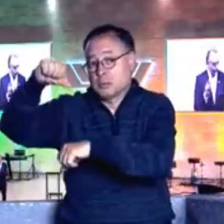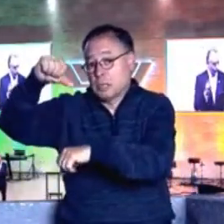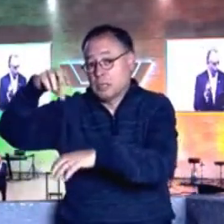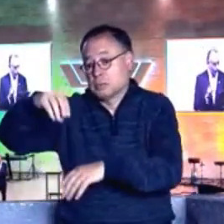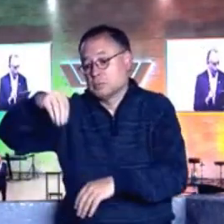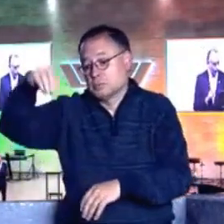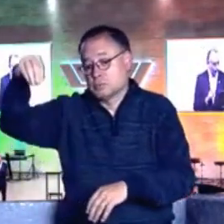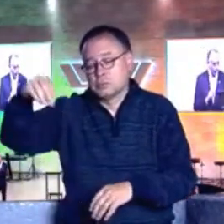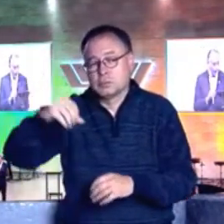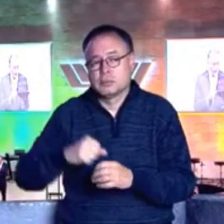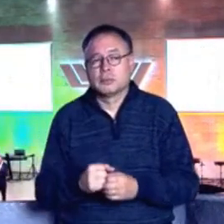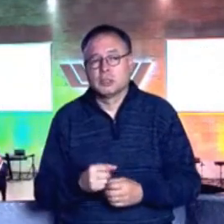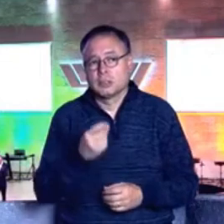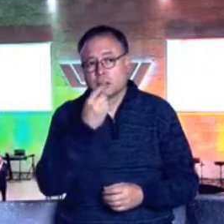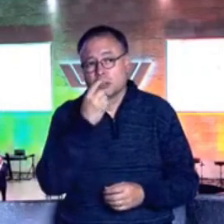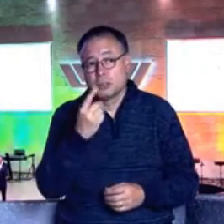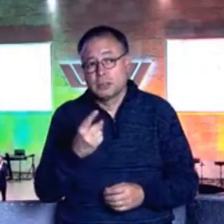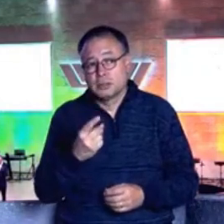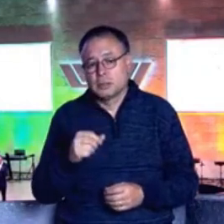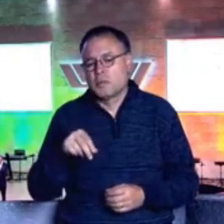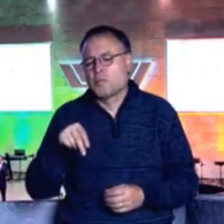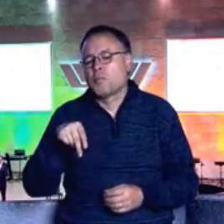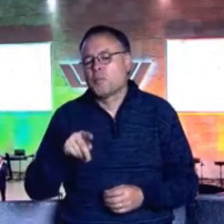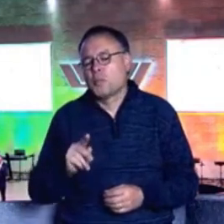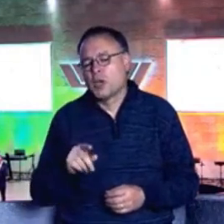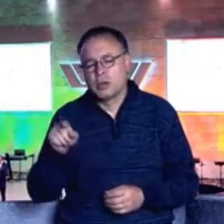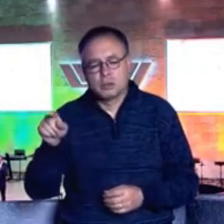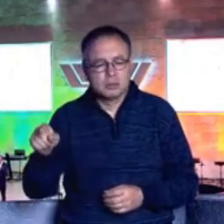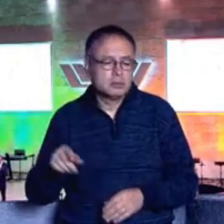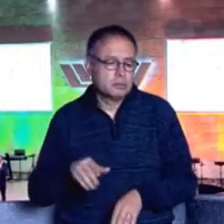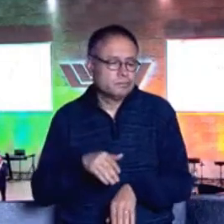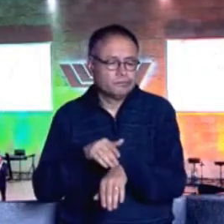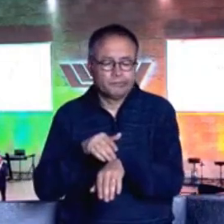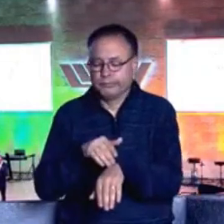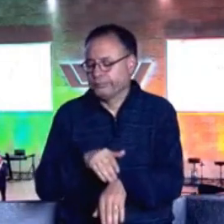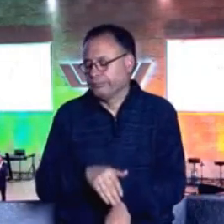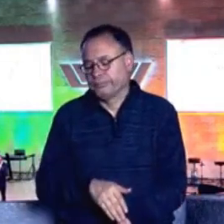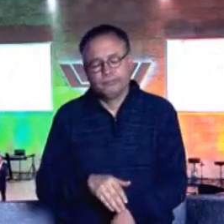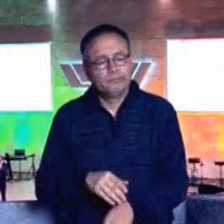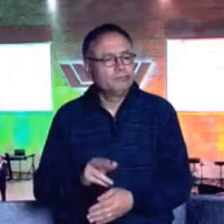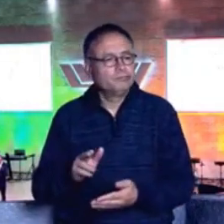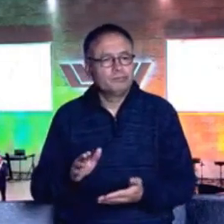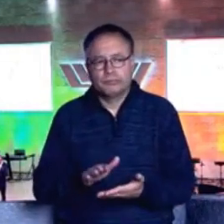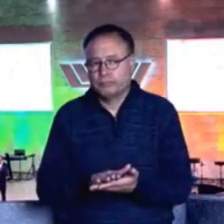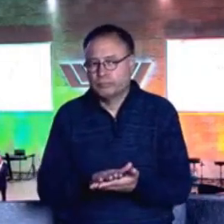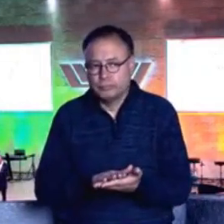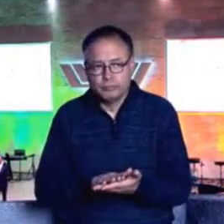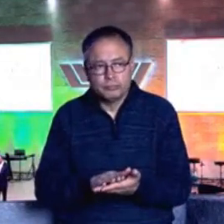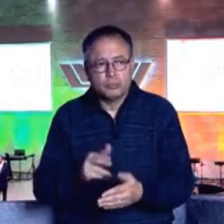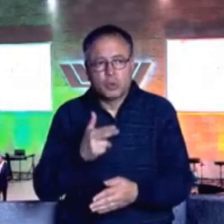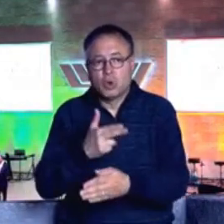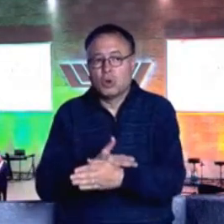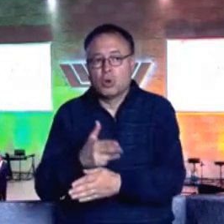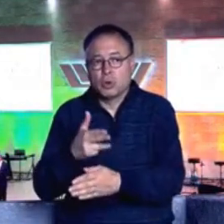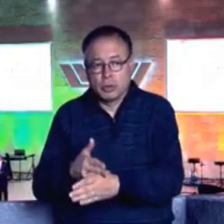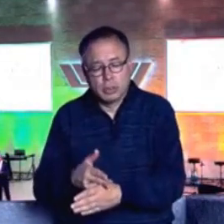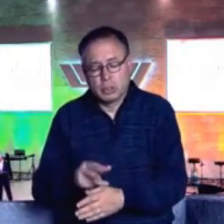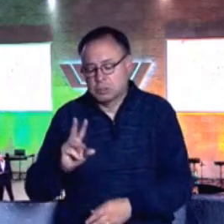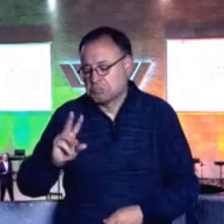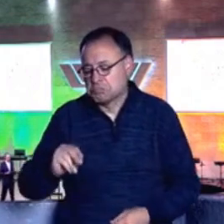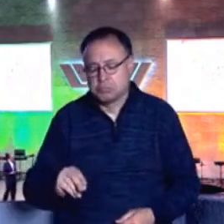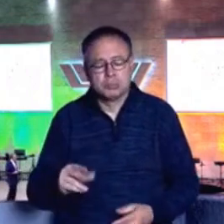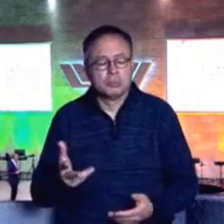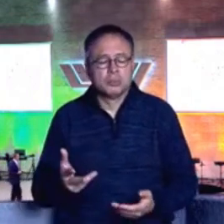y concluye diciendo Pero si son deshonestos en las cosas injustas no actuarán con honradez en las responsabilidades más grandes